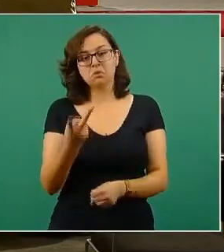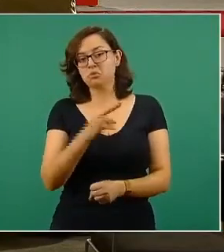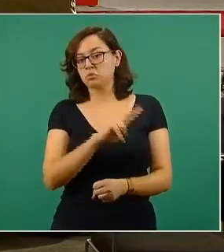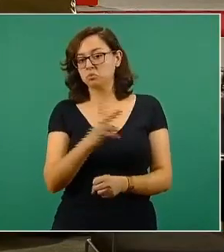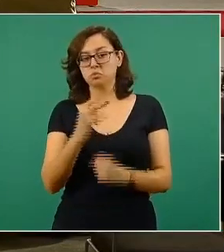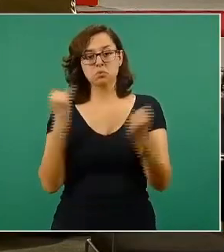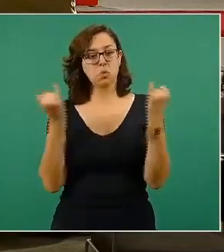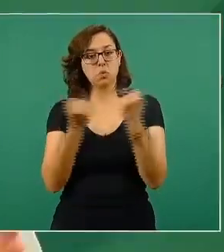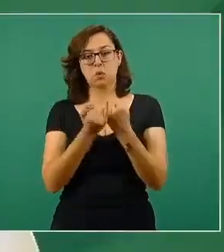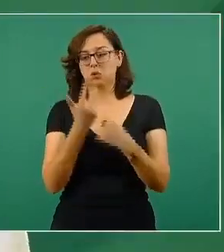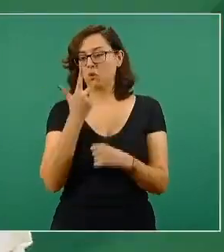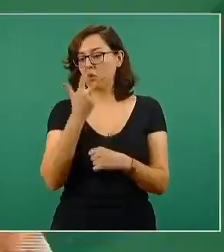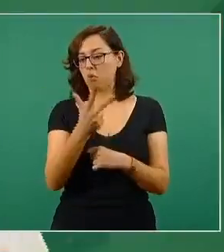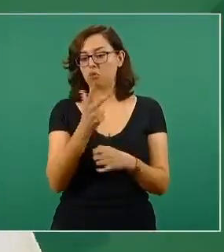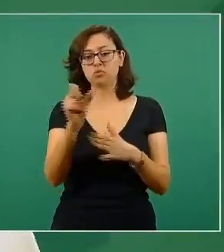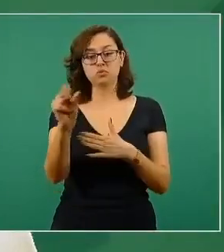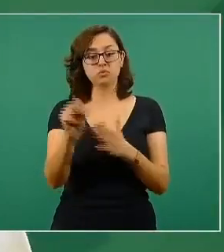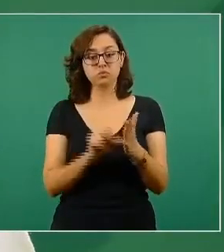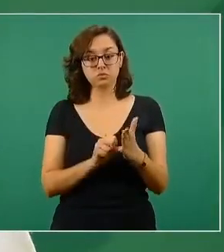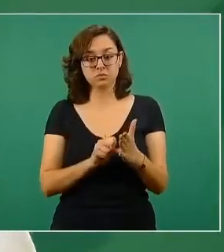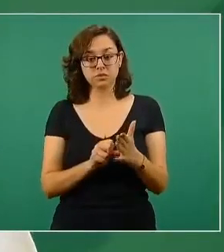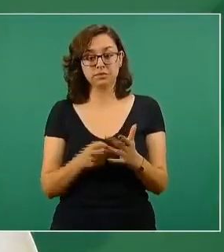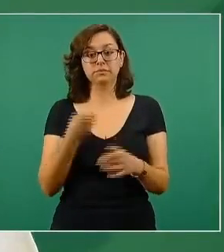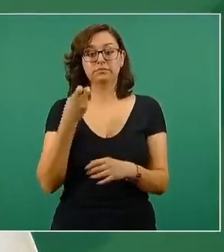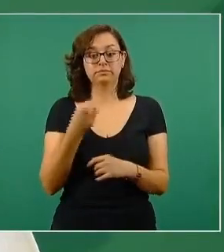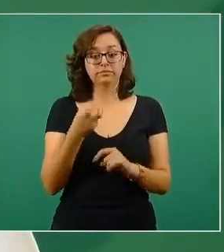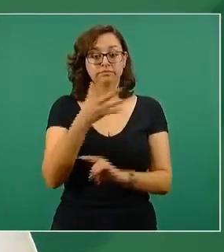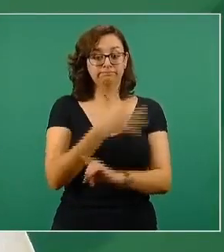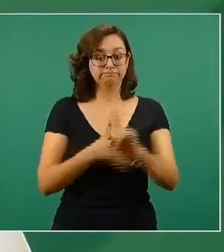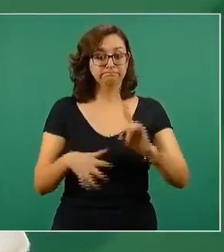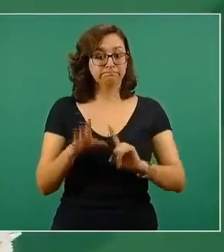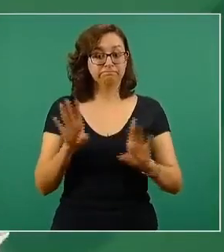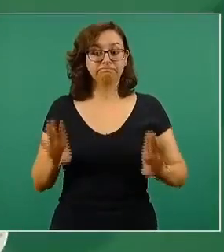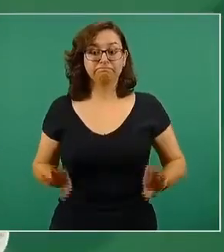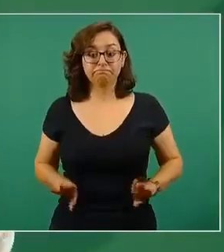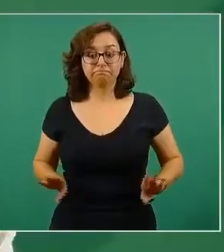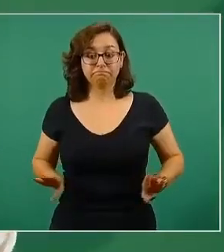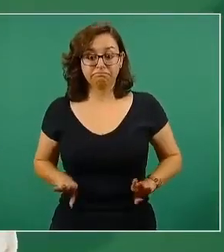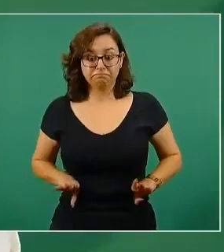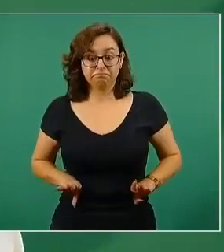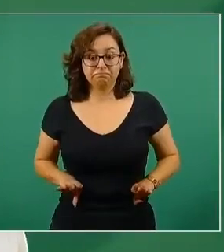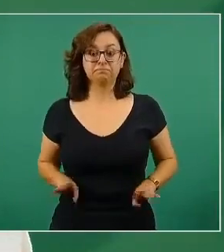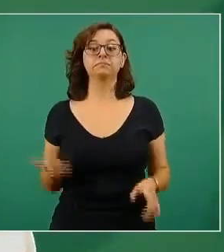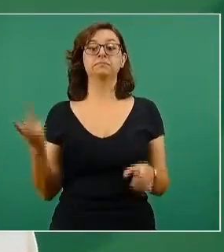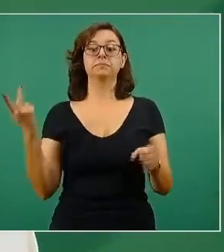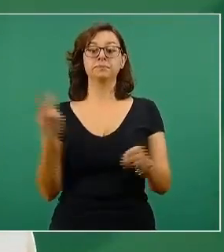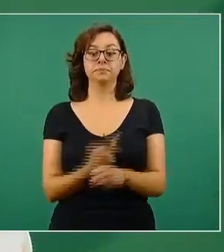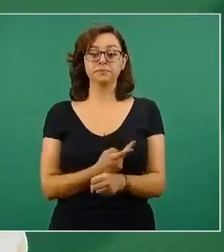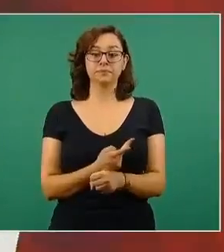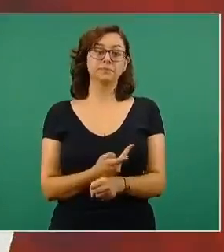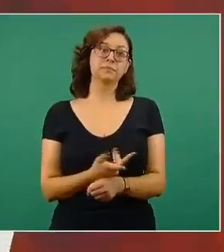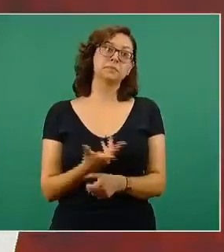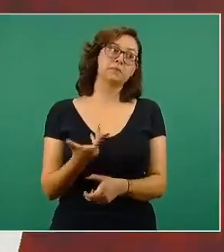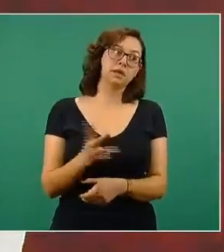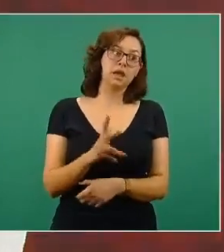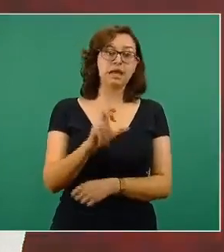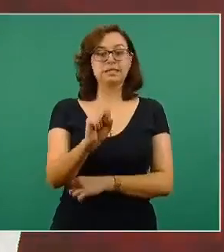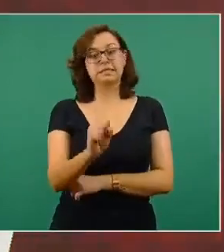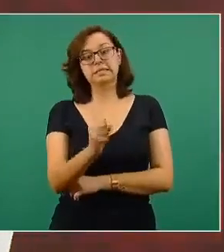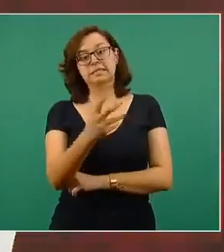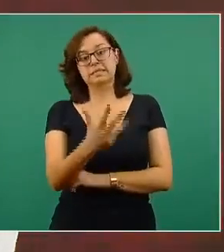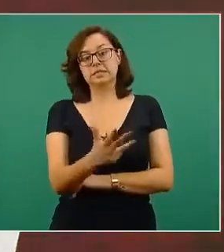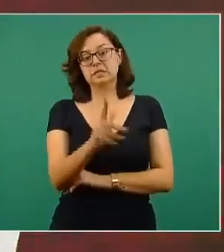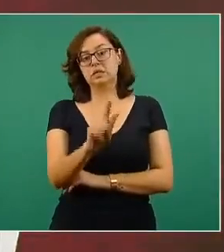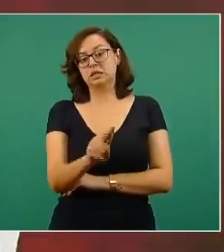natural. Entonces, si se cumplen esas condiciones, sí podemos decir que cuando tengamos cerca del 65